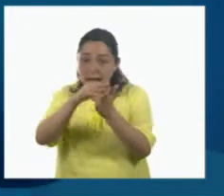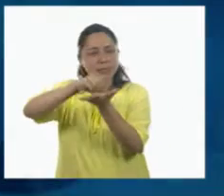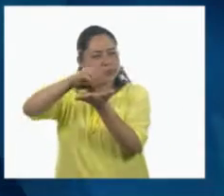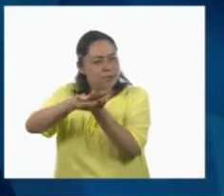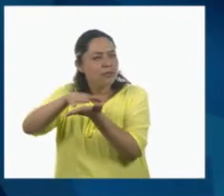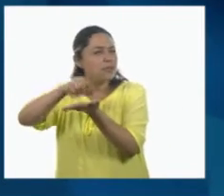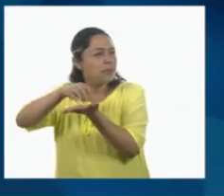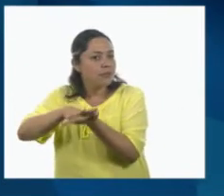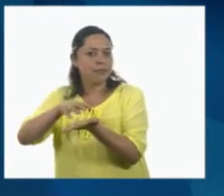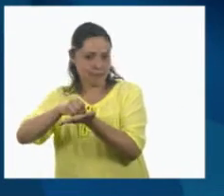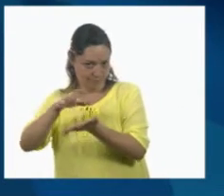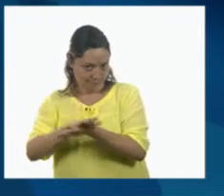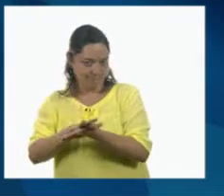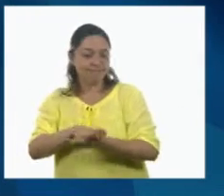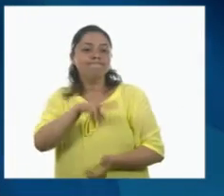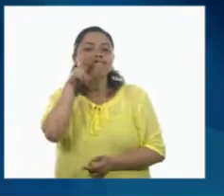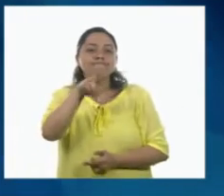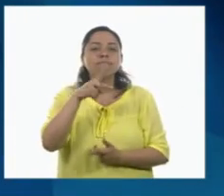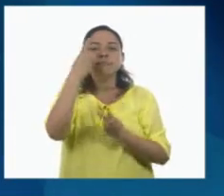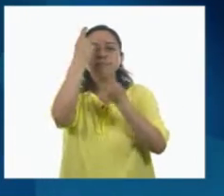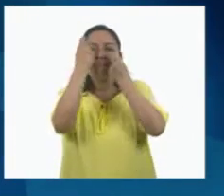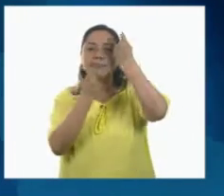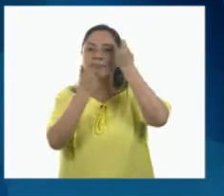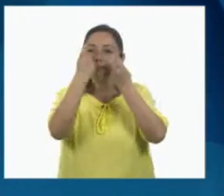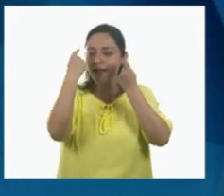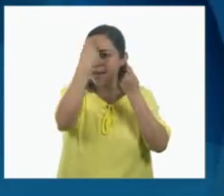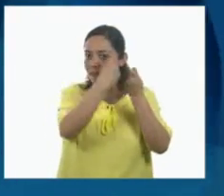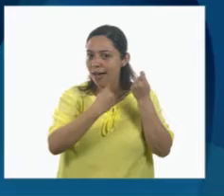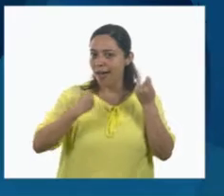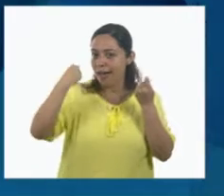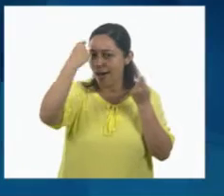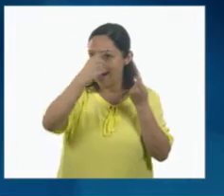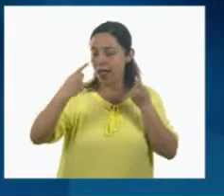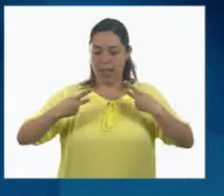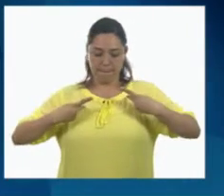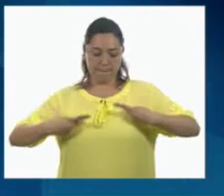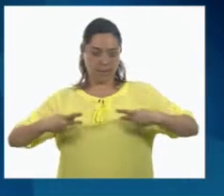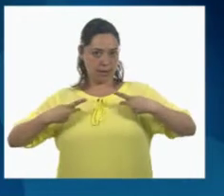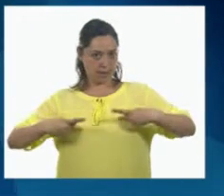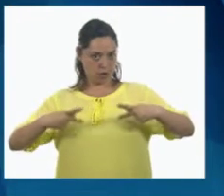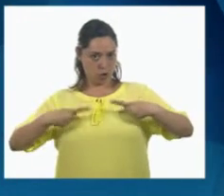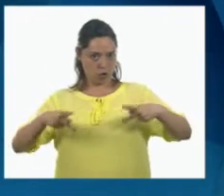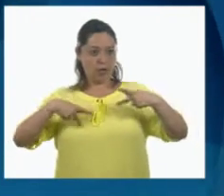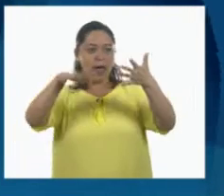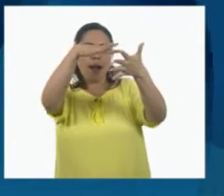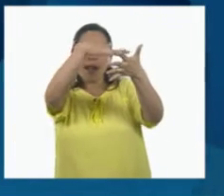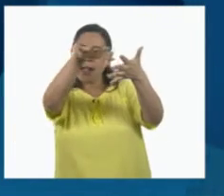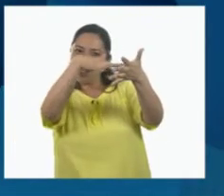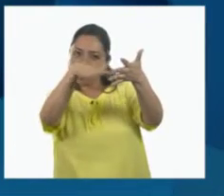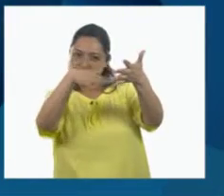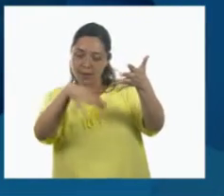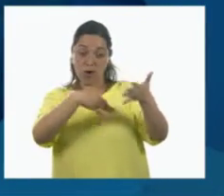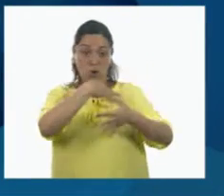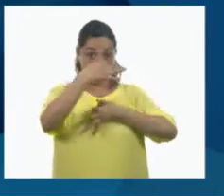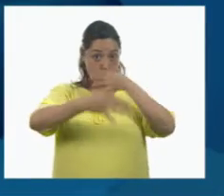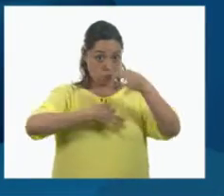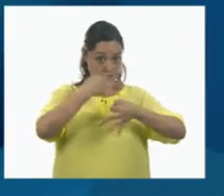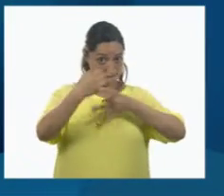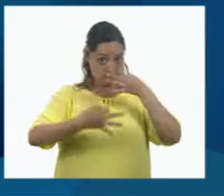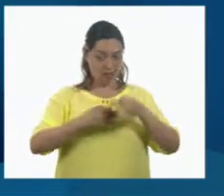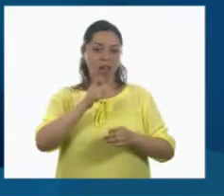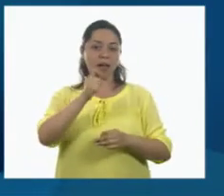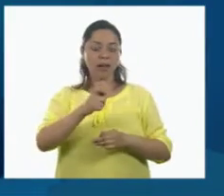vean la expresión de las caras. Por ejemplo, la persona que está leyendo la noticia se muestra